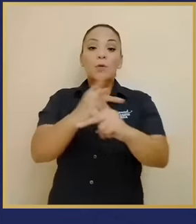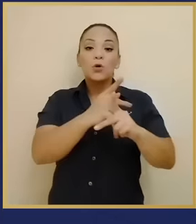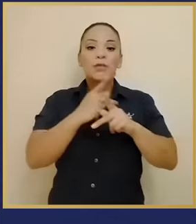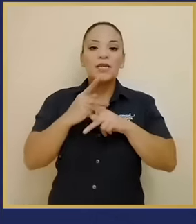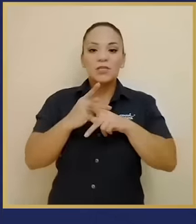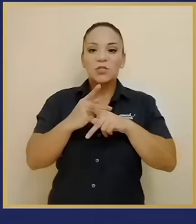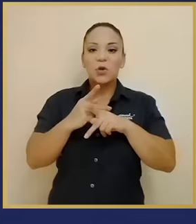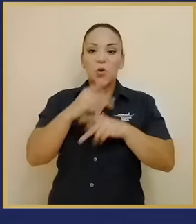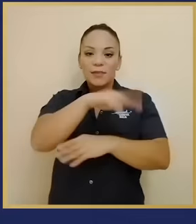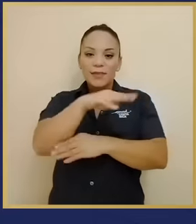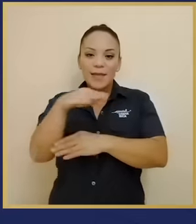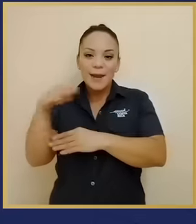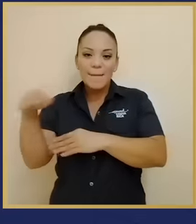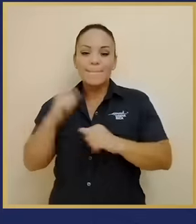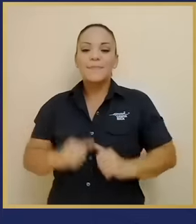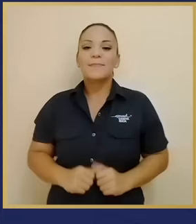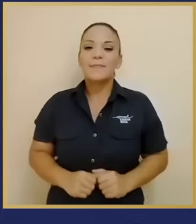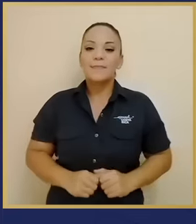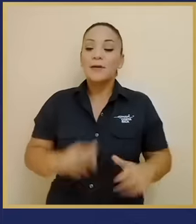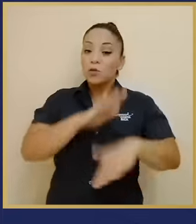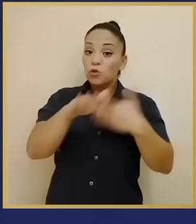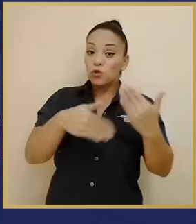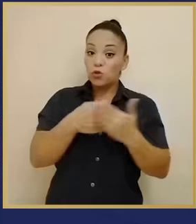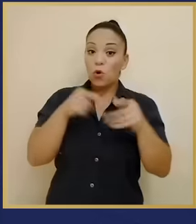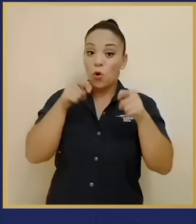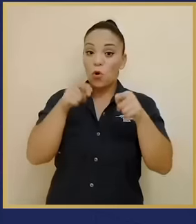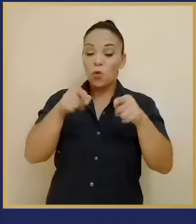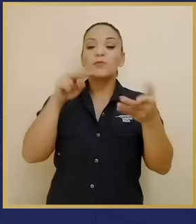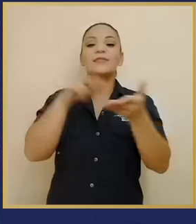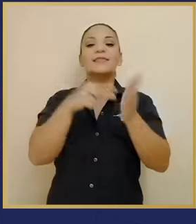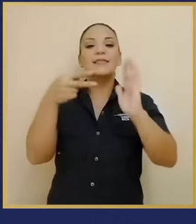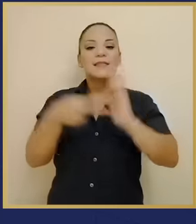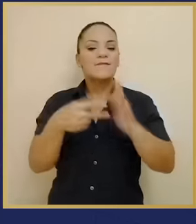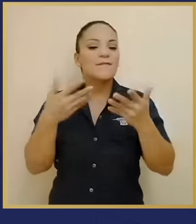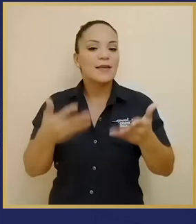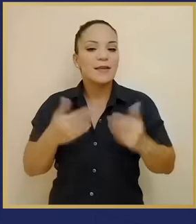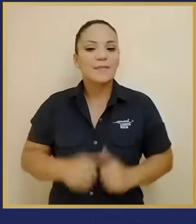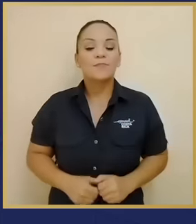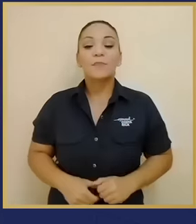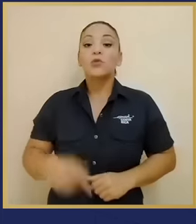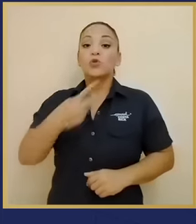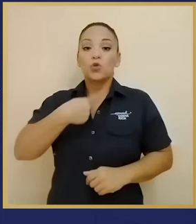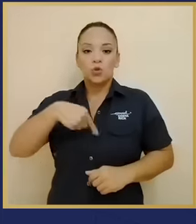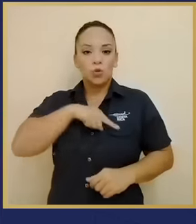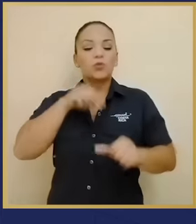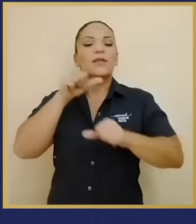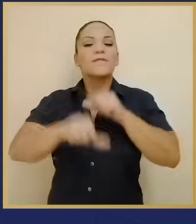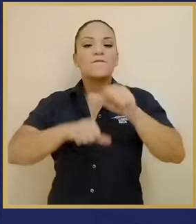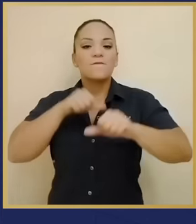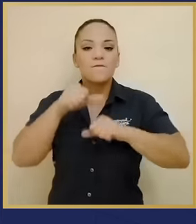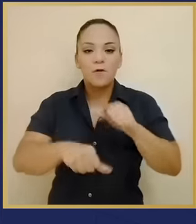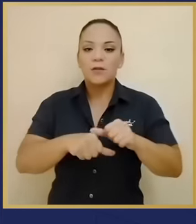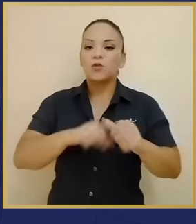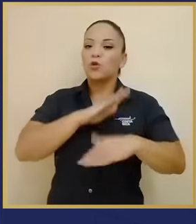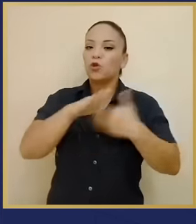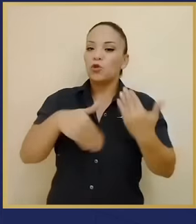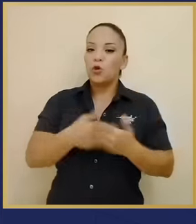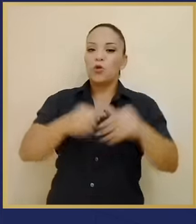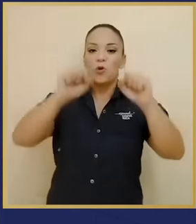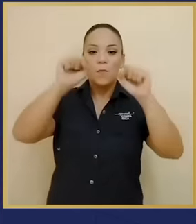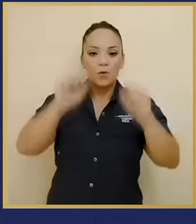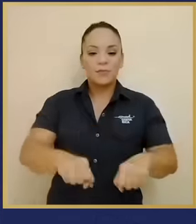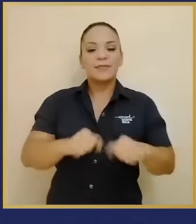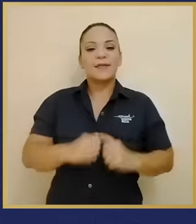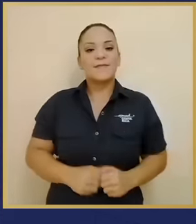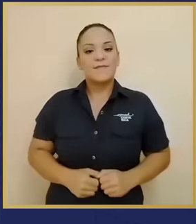mares. Eso significa que estamos haciendo el esfuerzo posible para darle al